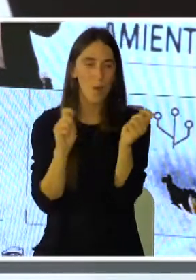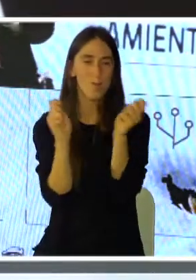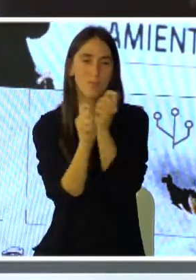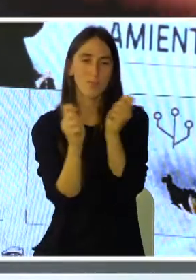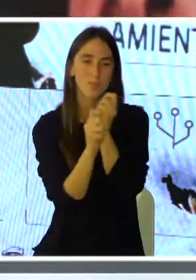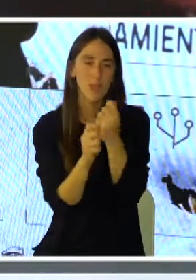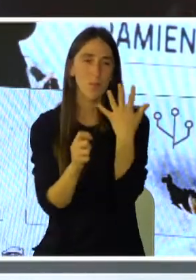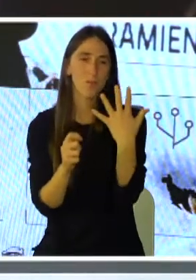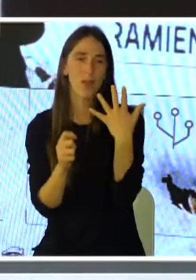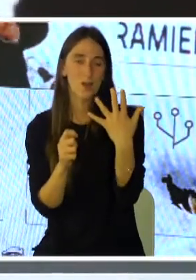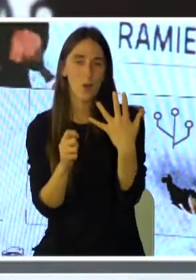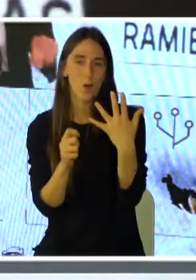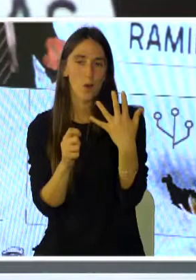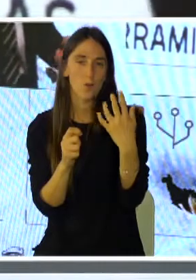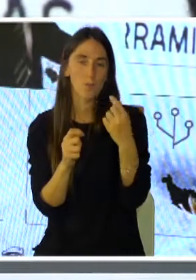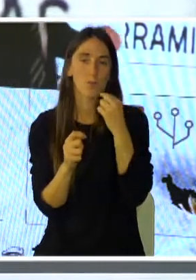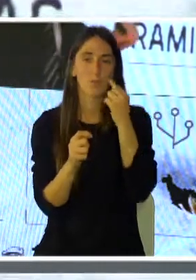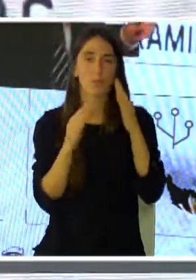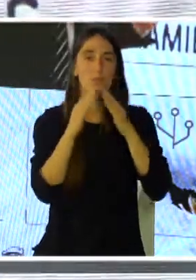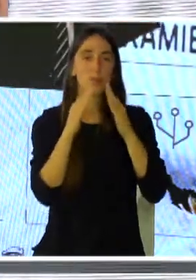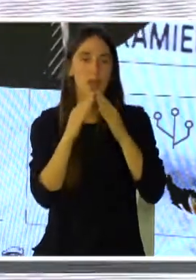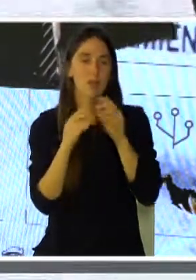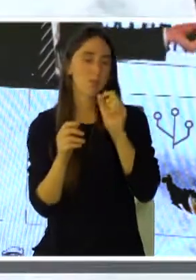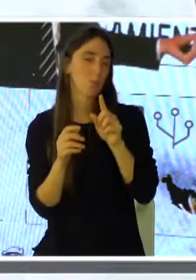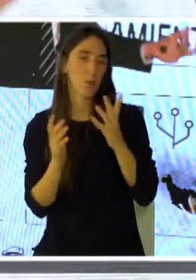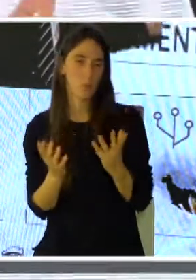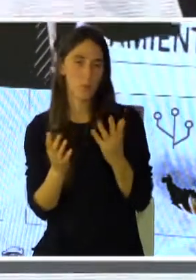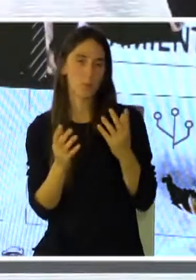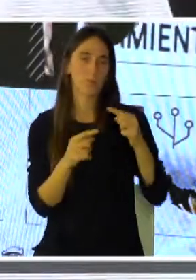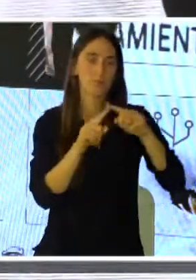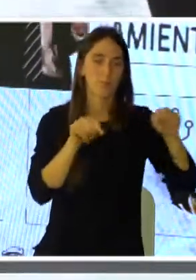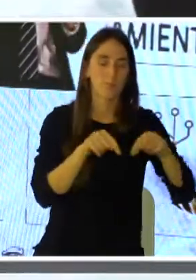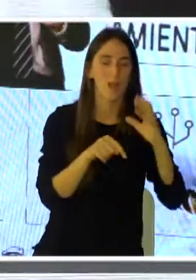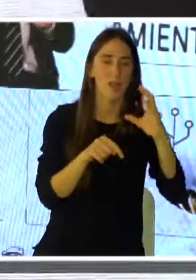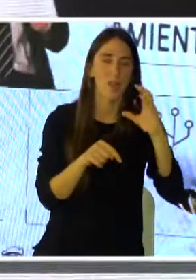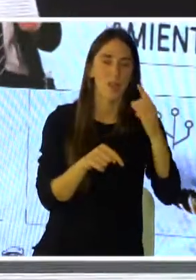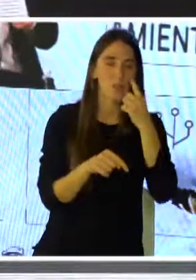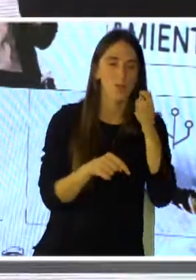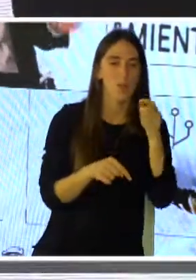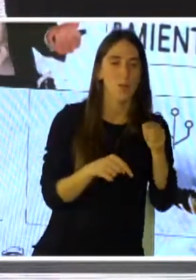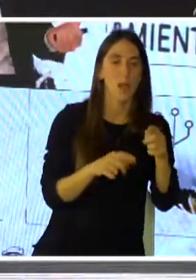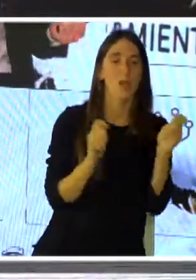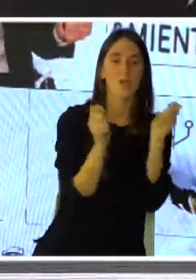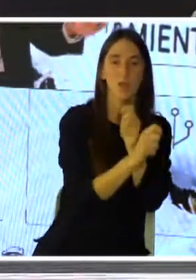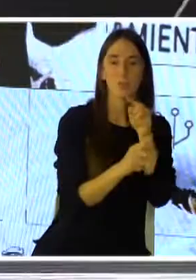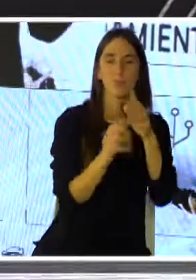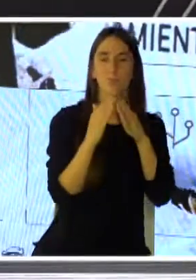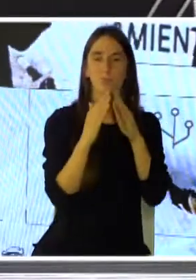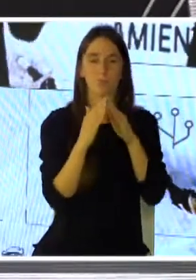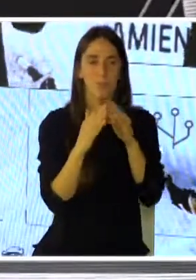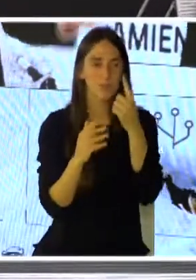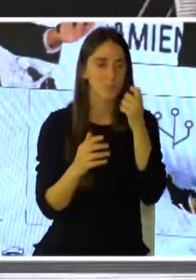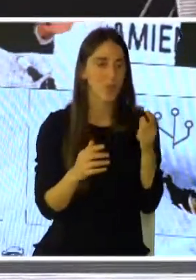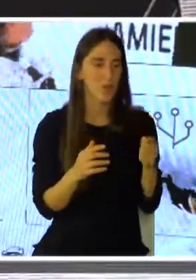de valores catastrales de propiedades comunes. Entonces, catastro y avalúo detecta que hay un cambio en un valor catastral, lo